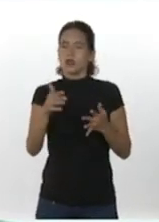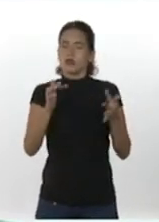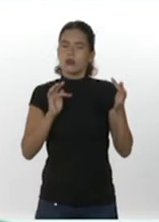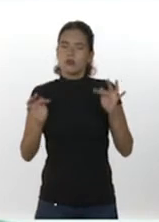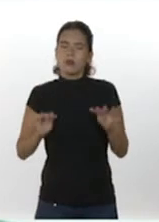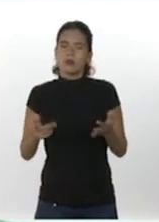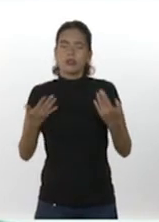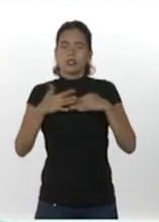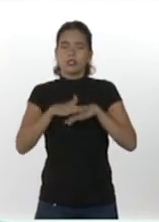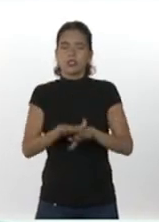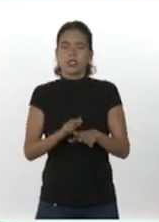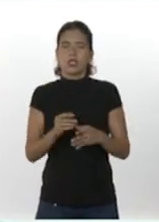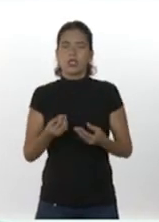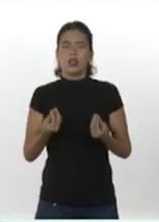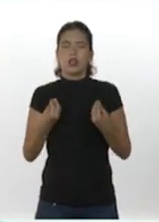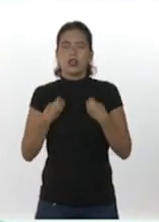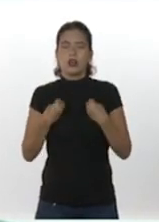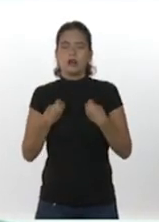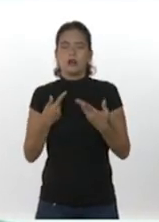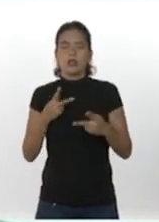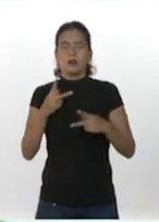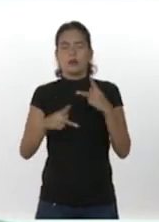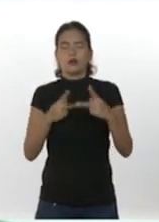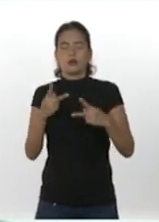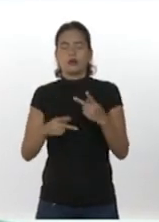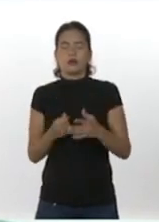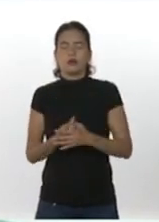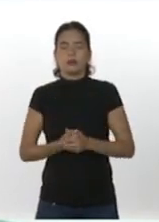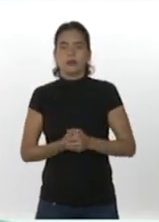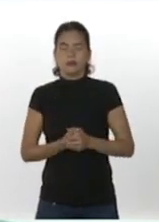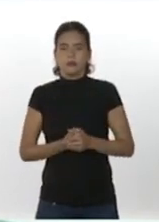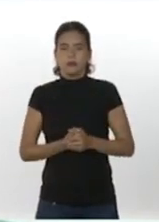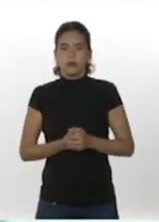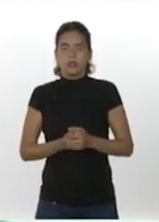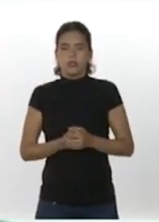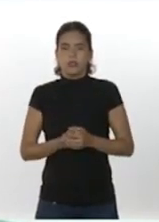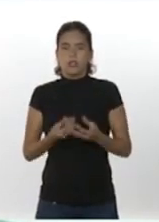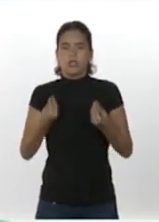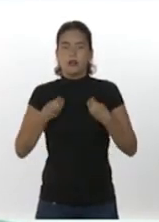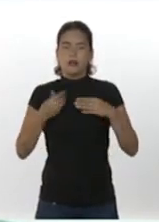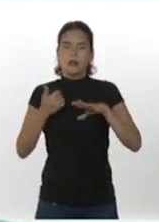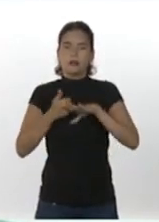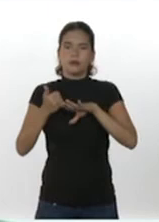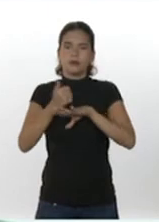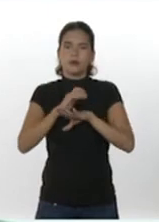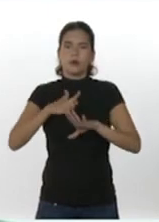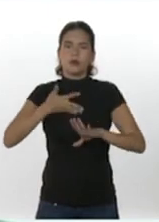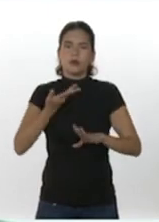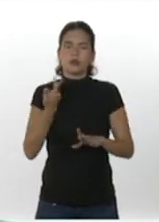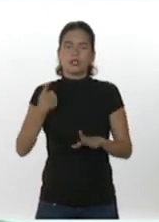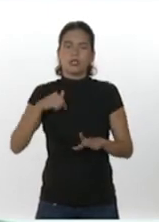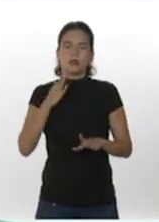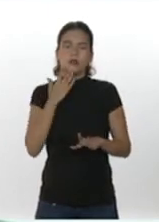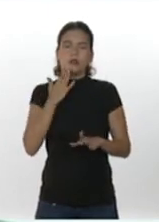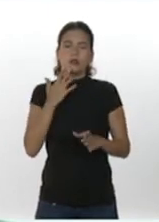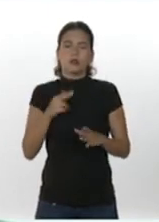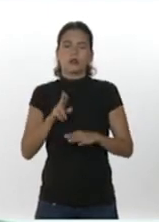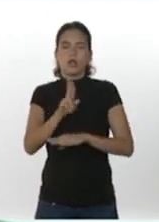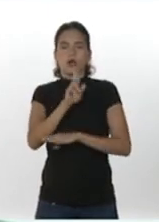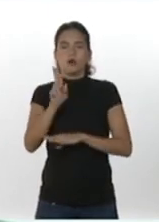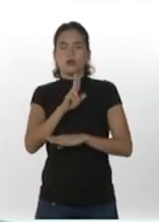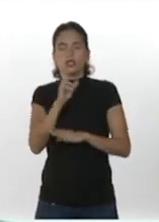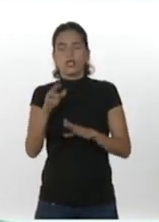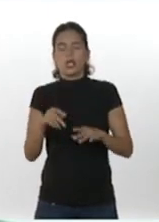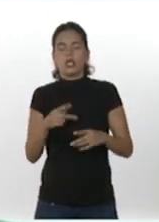estar integrado a la vida productiva, ¿okay? Y a la vida adulta. Podemos tener, por ejemplo, lo que son las unidades de